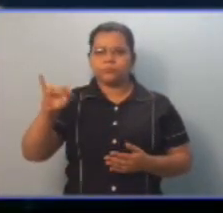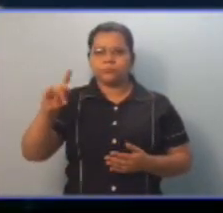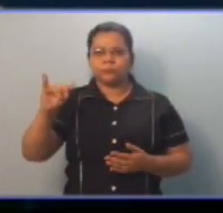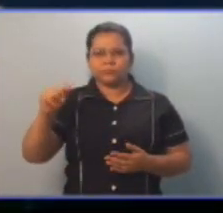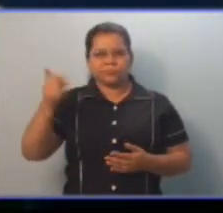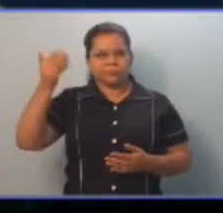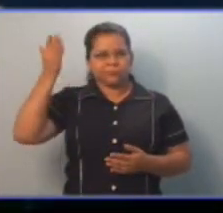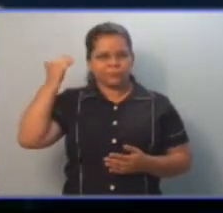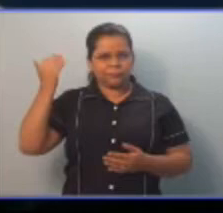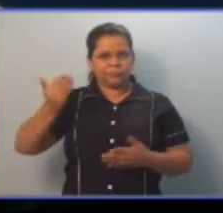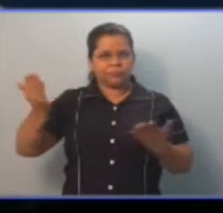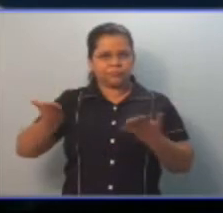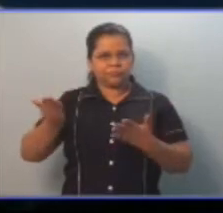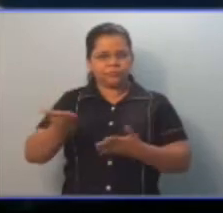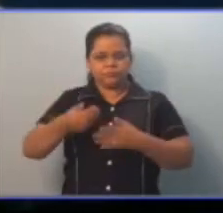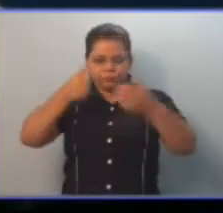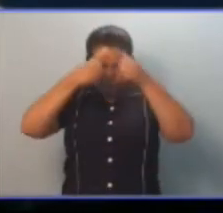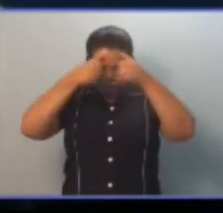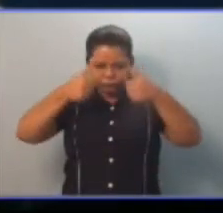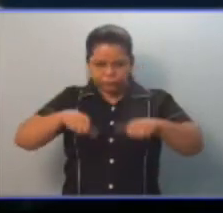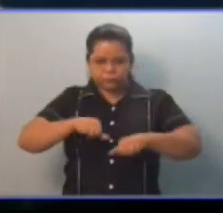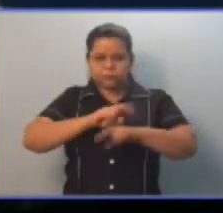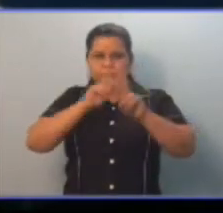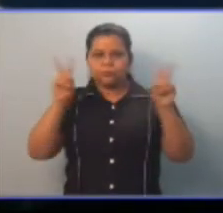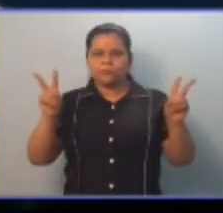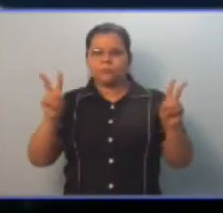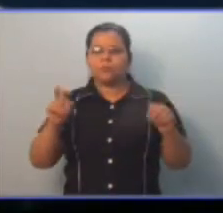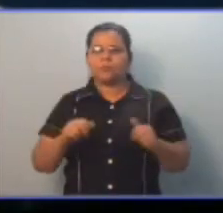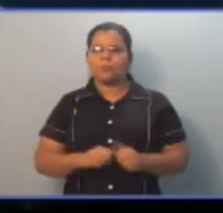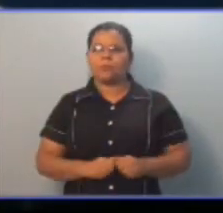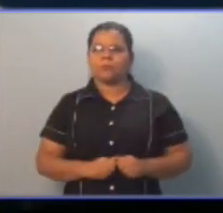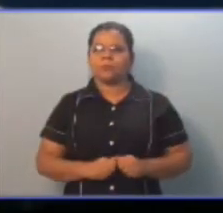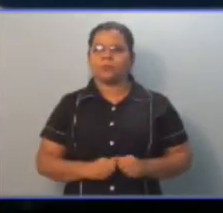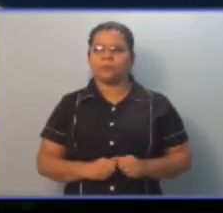contexto del acuerdo de paz?